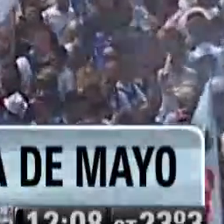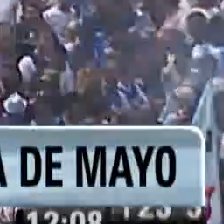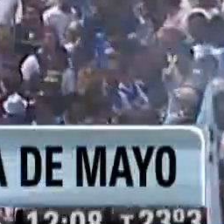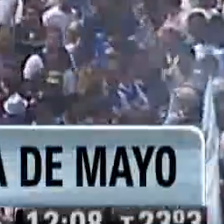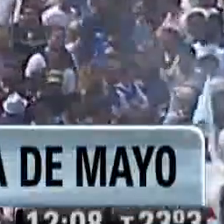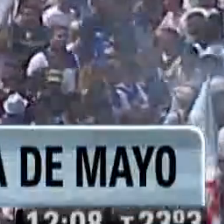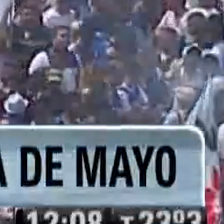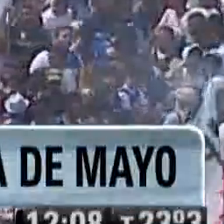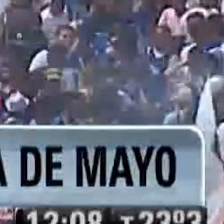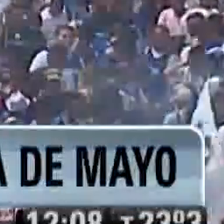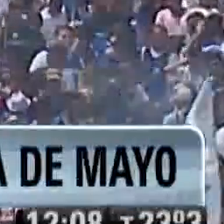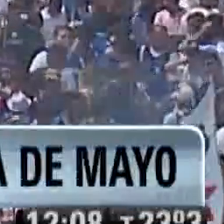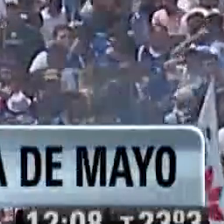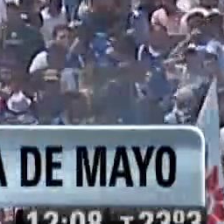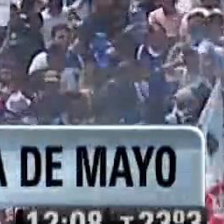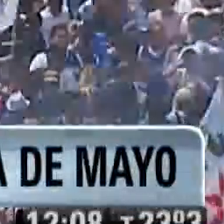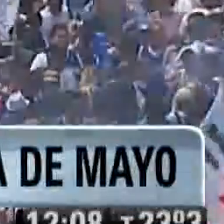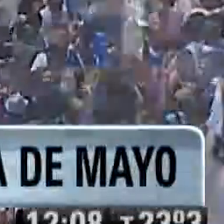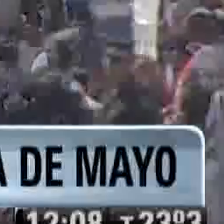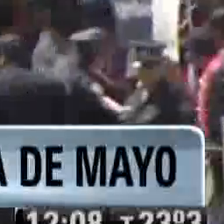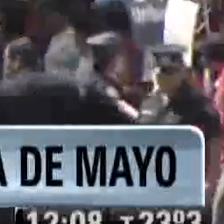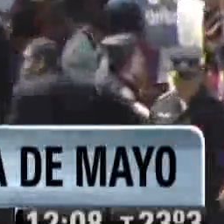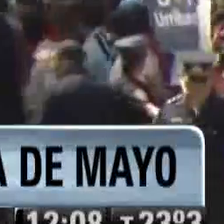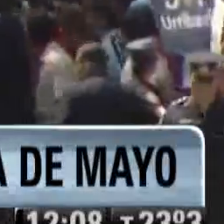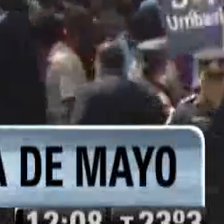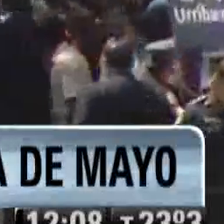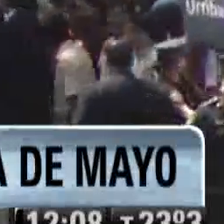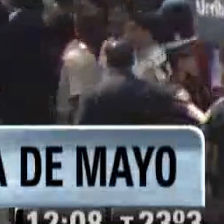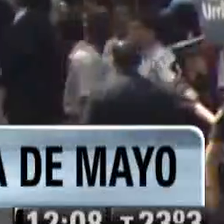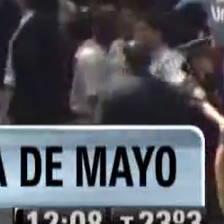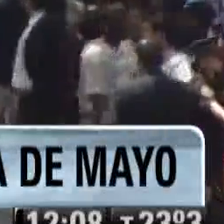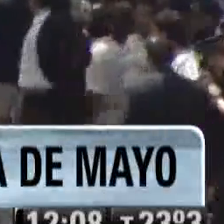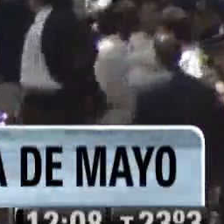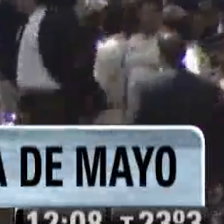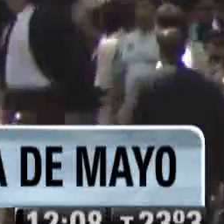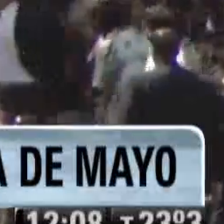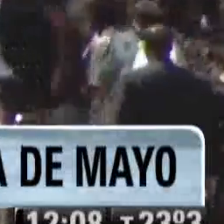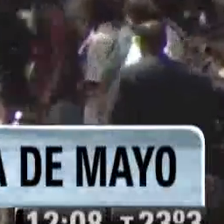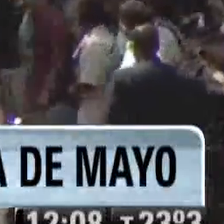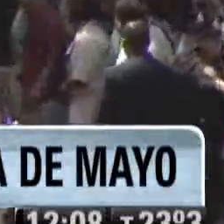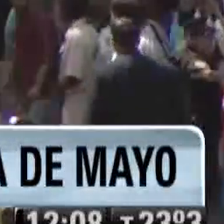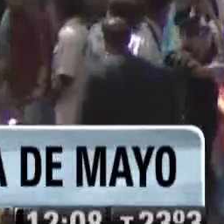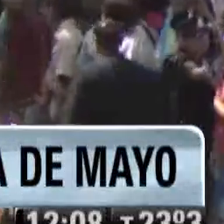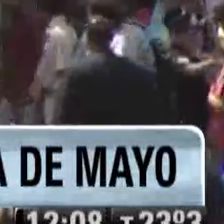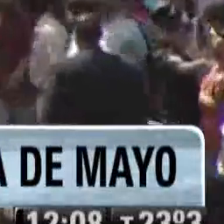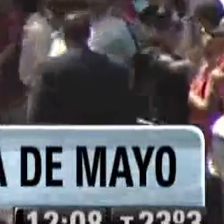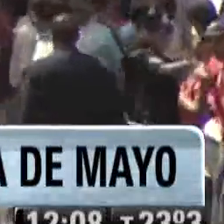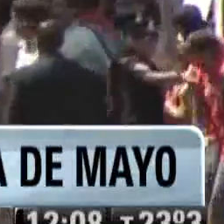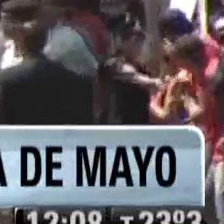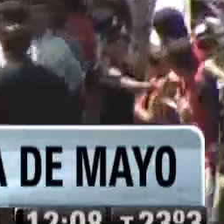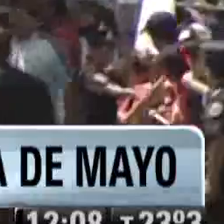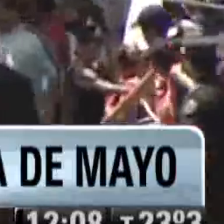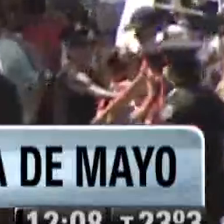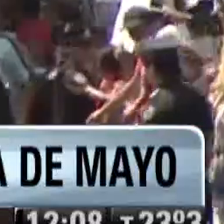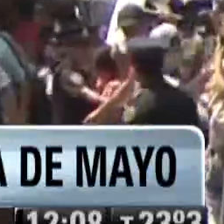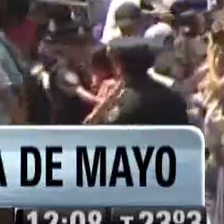uno podría vislumbrar que rápidamente va a estar en el Congreso. Claro, allí agitan las banderas en la plaza, en recibimiento a la presidenta de la